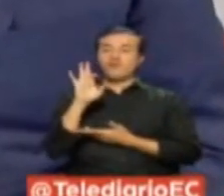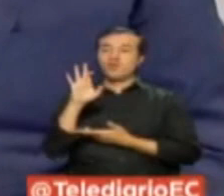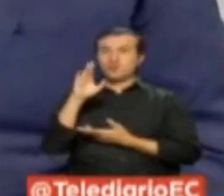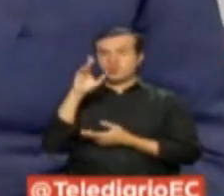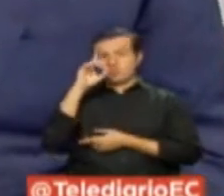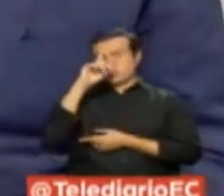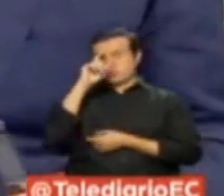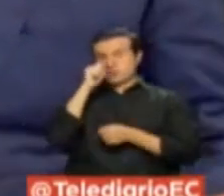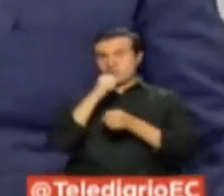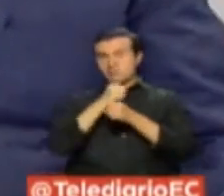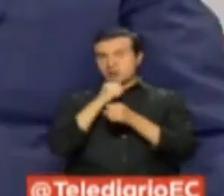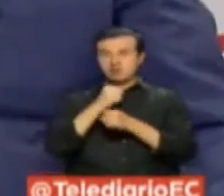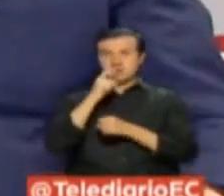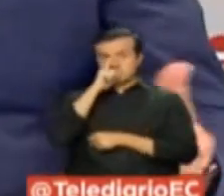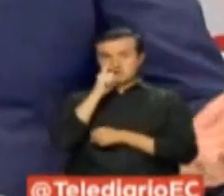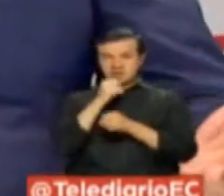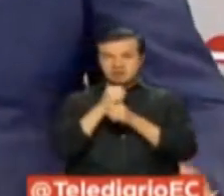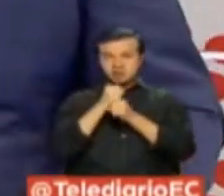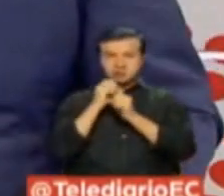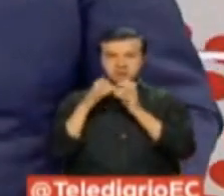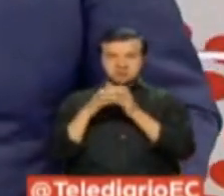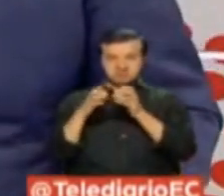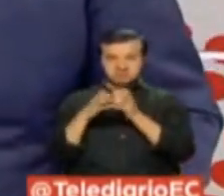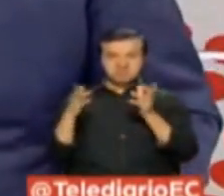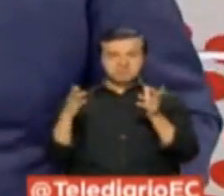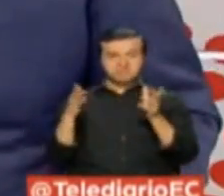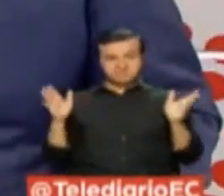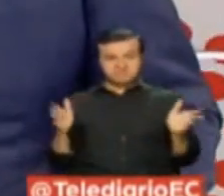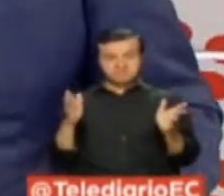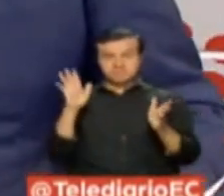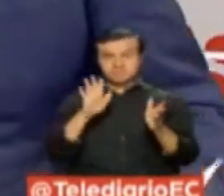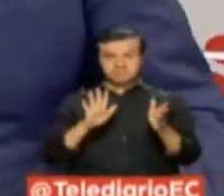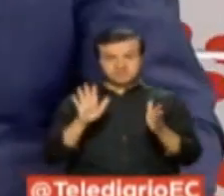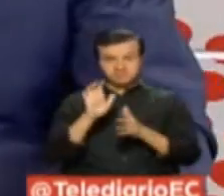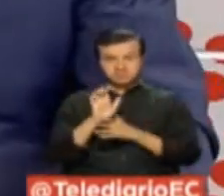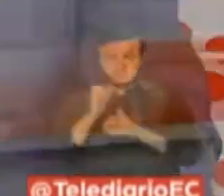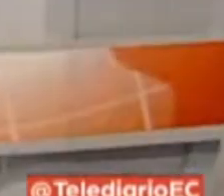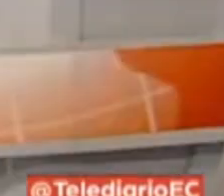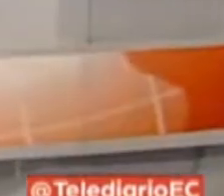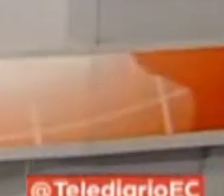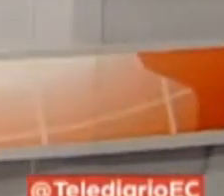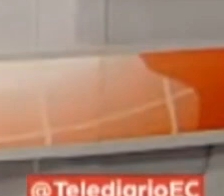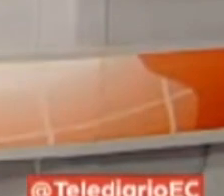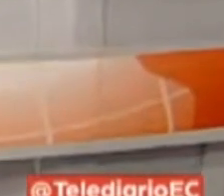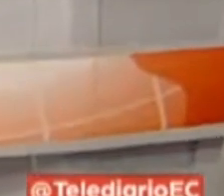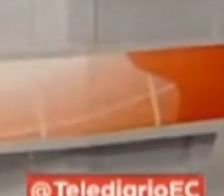de los Trabajadores, la expectativa, el fomento del empleo en el país.